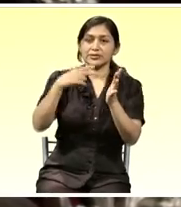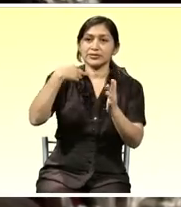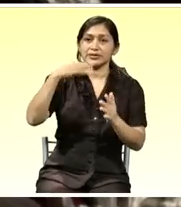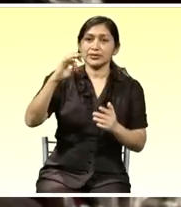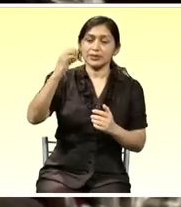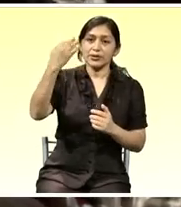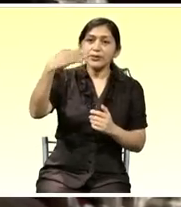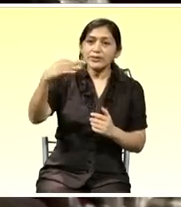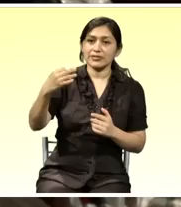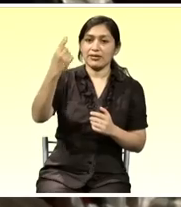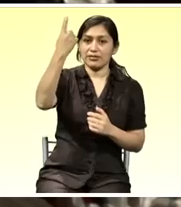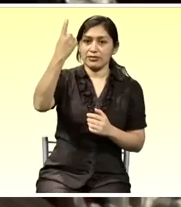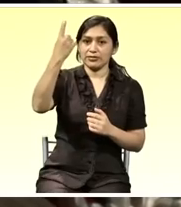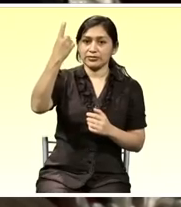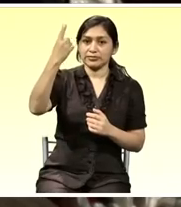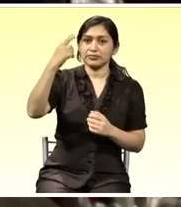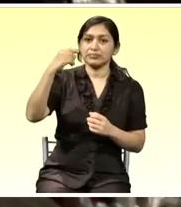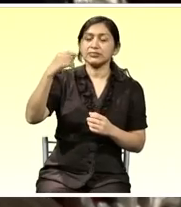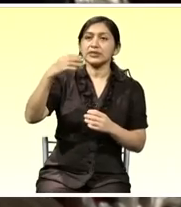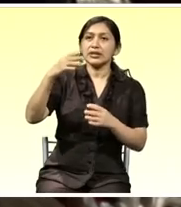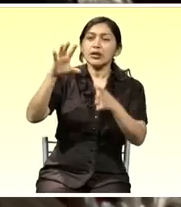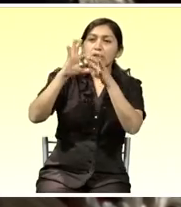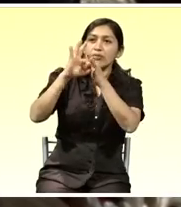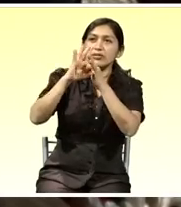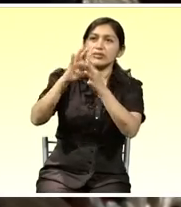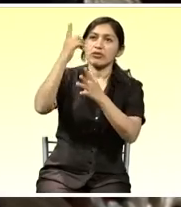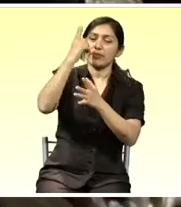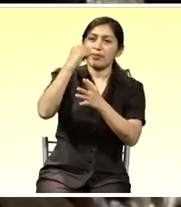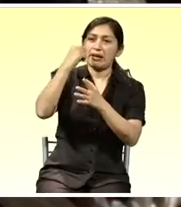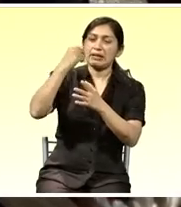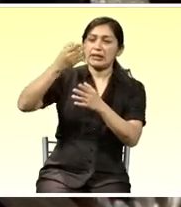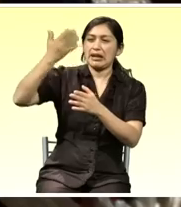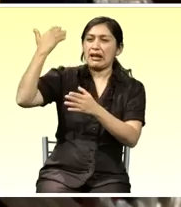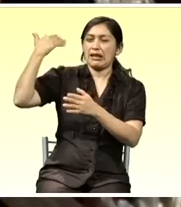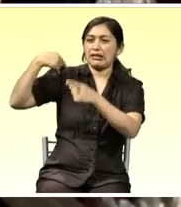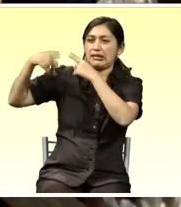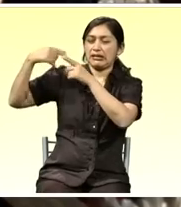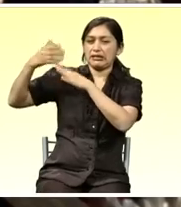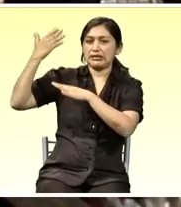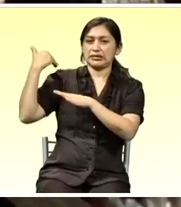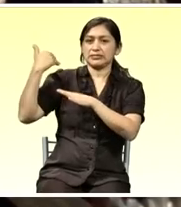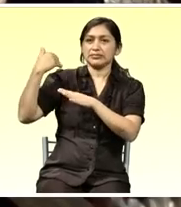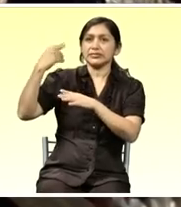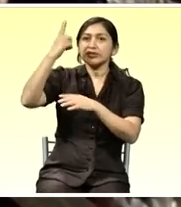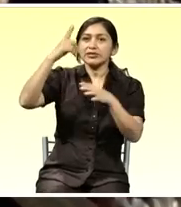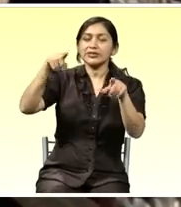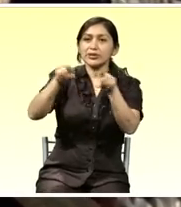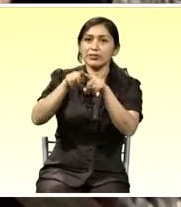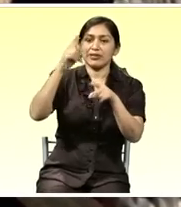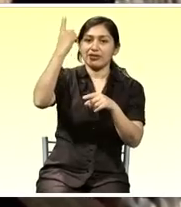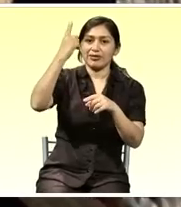Dios, nacido del Padre antes de todos los siglos, Dios de Dios, luz de